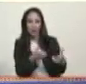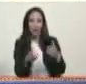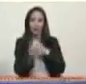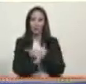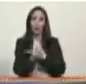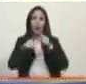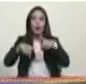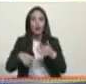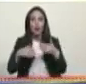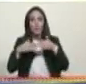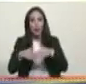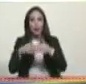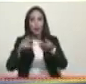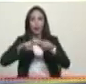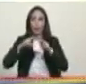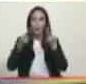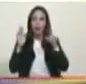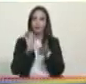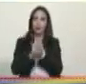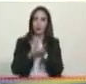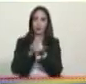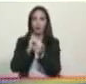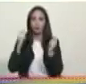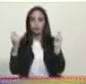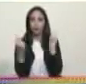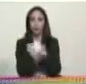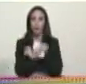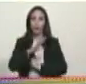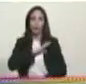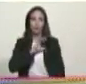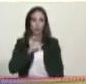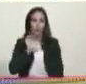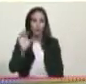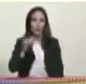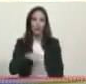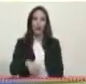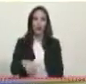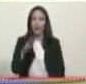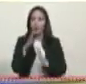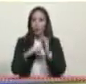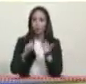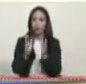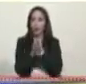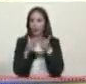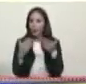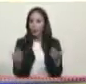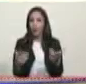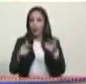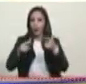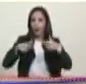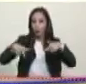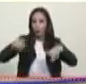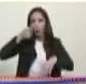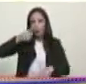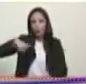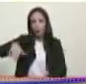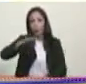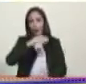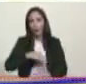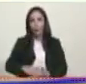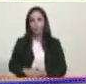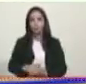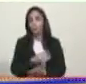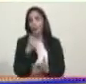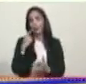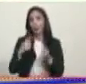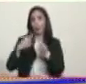de la esperanza, que le va a transformar la vida al pueblo de Araya, al pueblo de Cumaná, y próximamente Chacopata